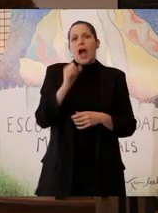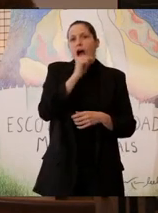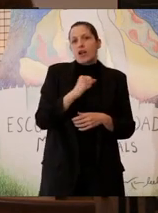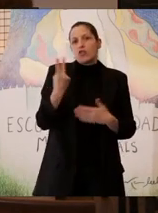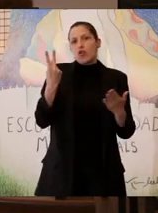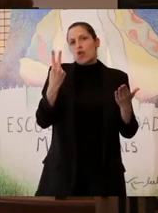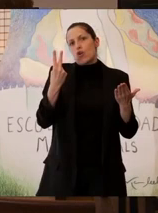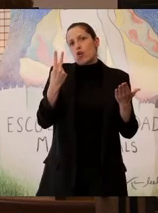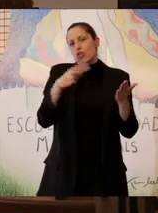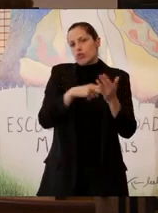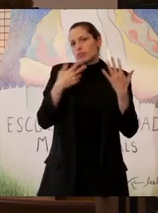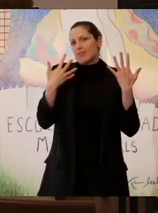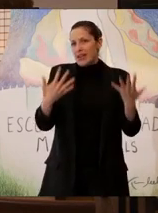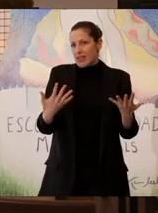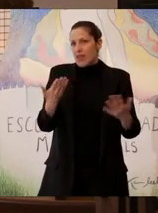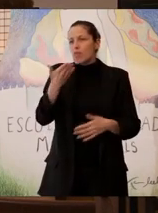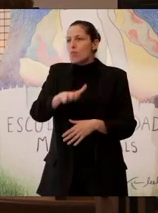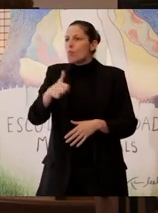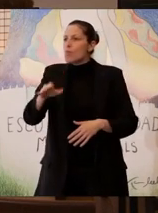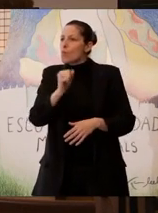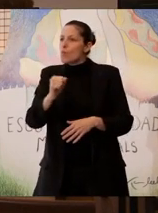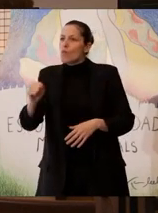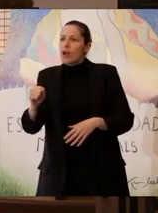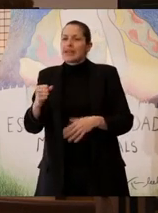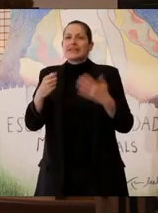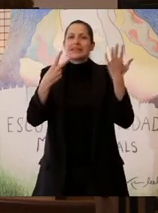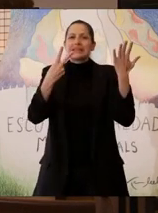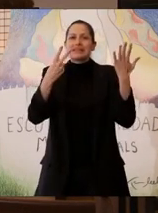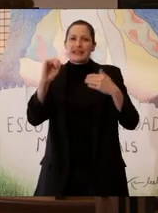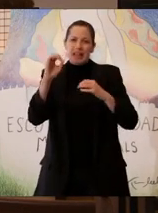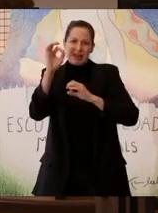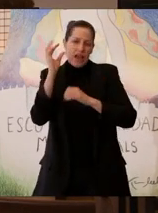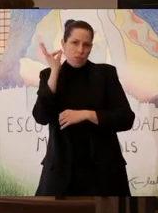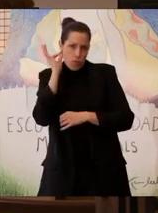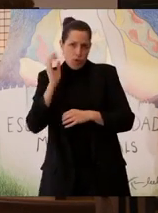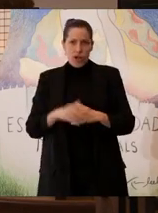70 mujeres. 70 mujeres. Y si vamos un poco más atrás,